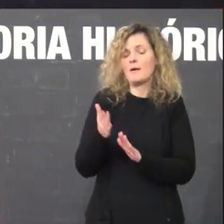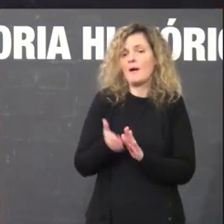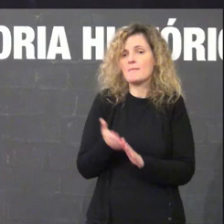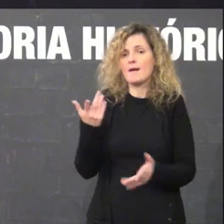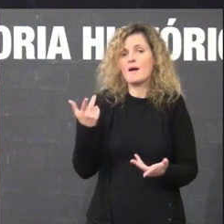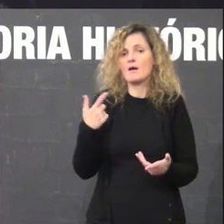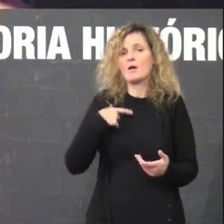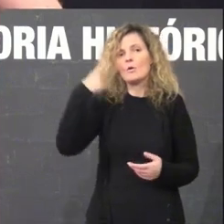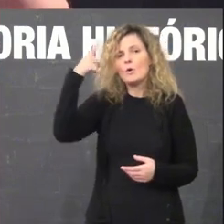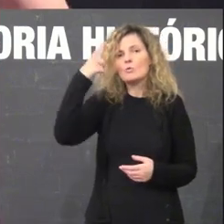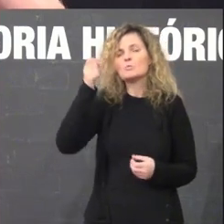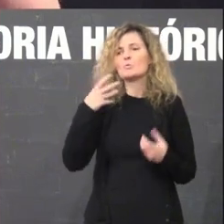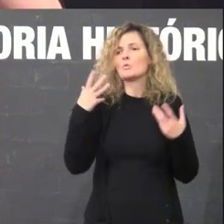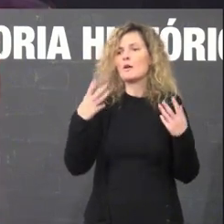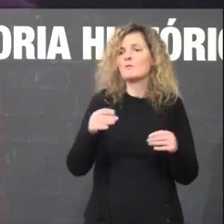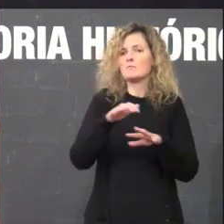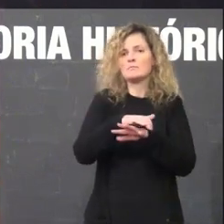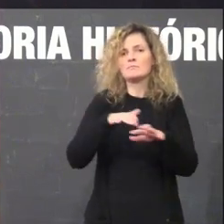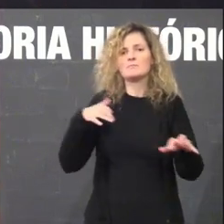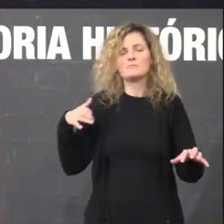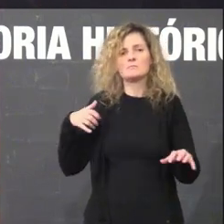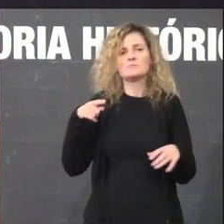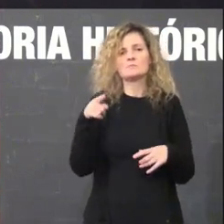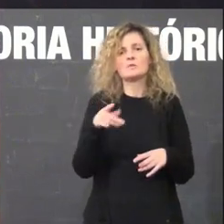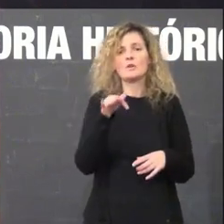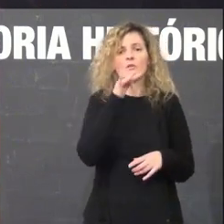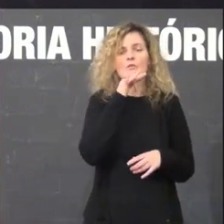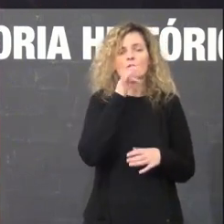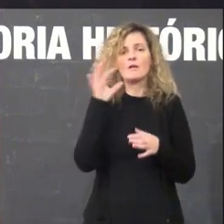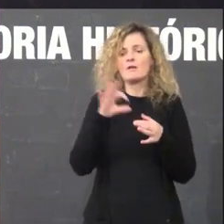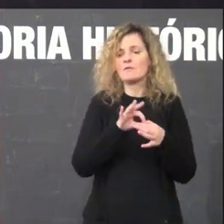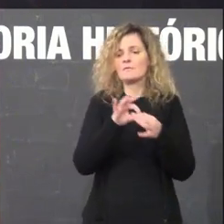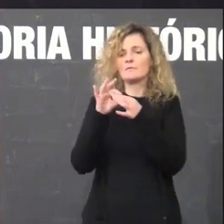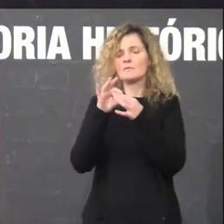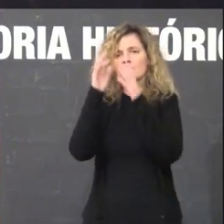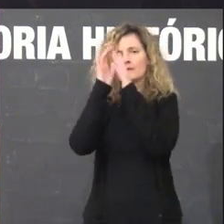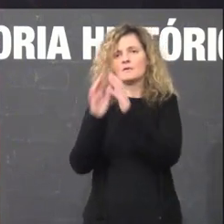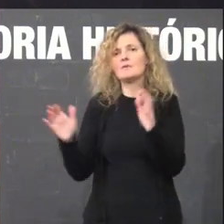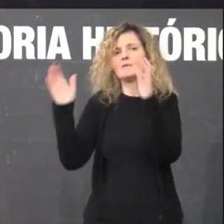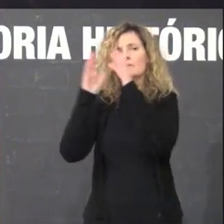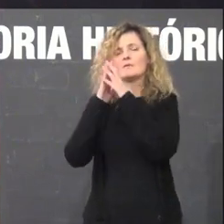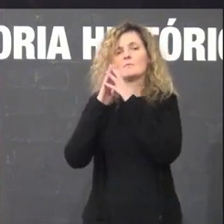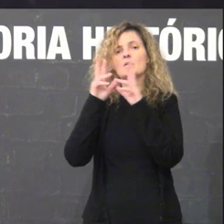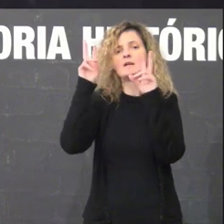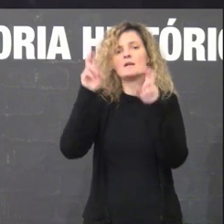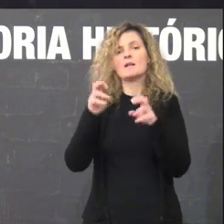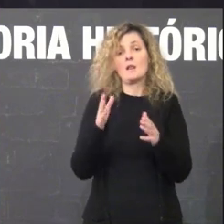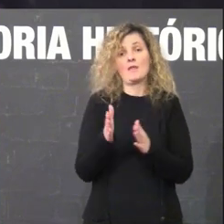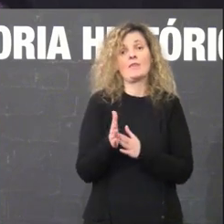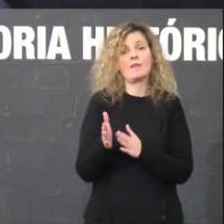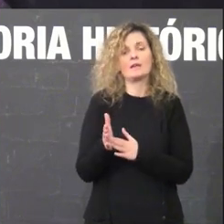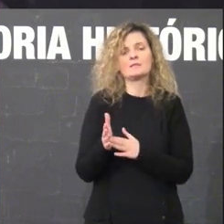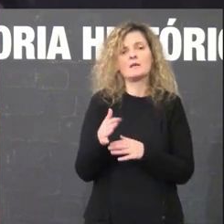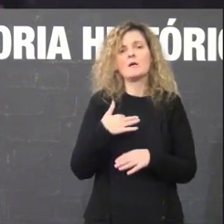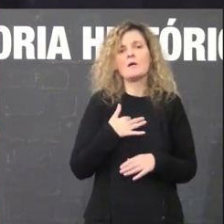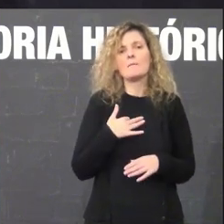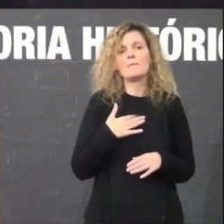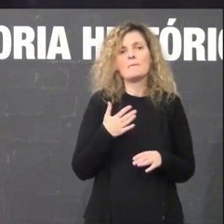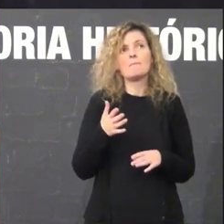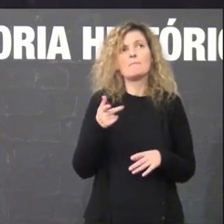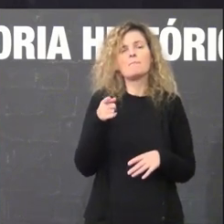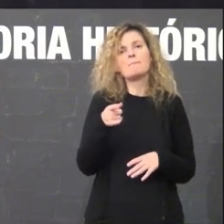Parece que la cultura popular española pues está vinculado a imaginarios que están patrimonializados por la derecha Pero hay toda